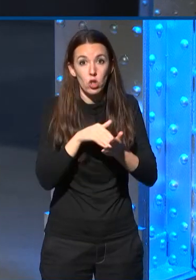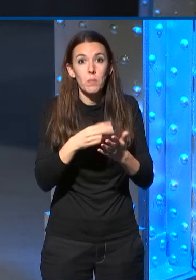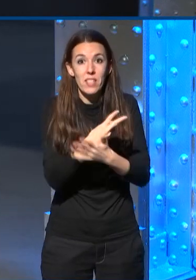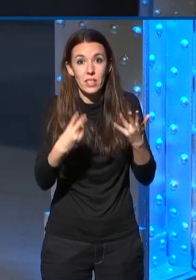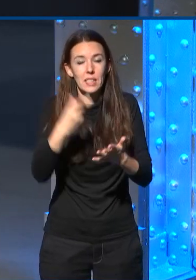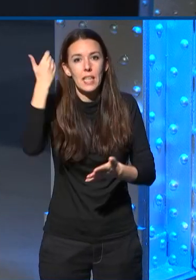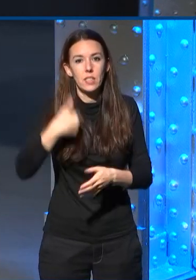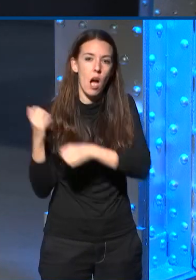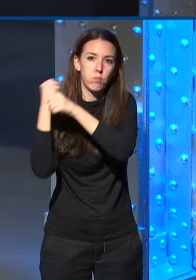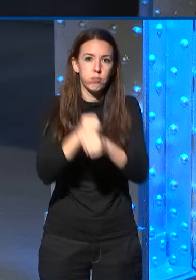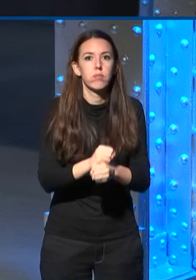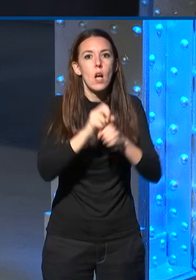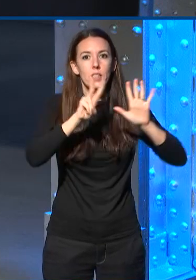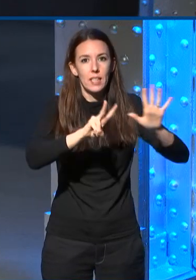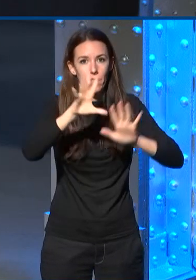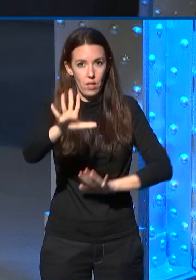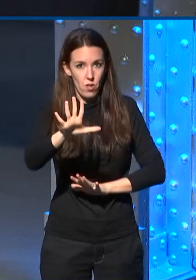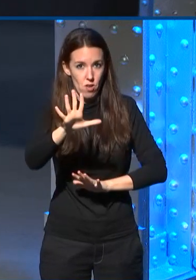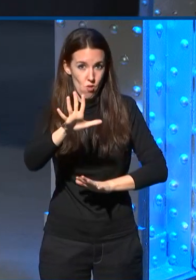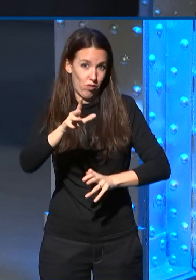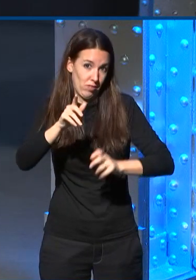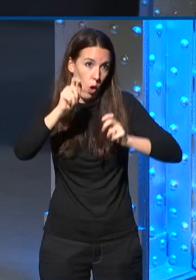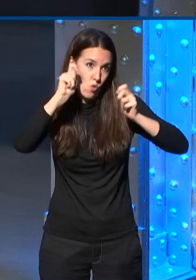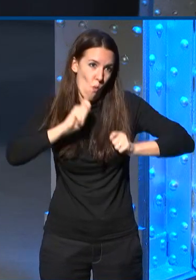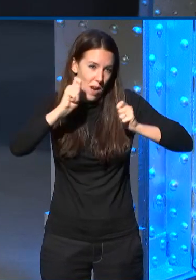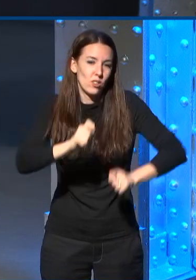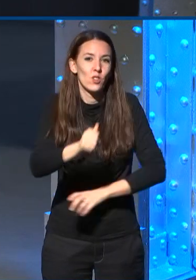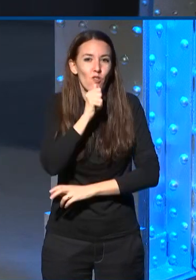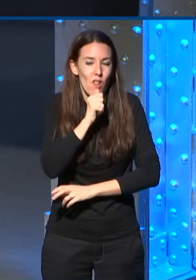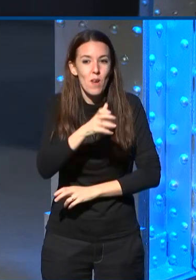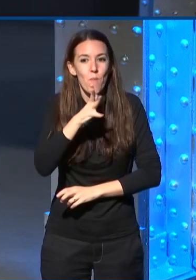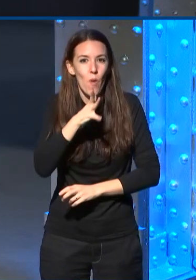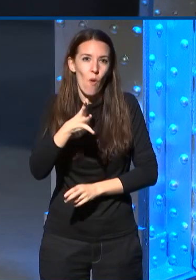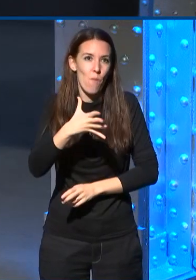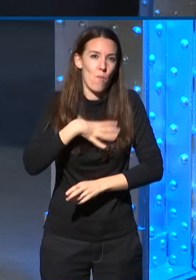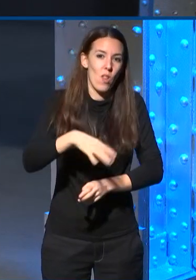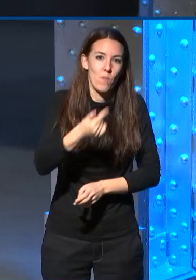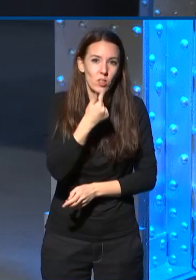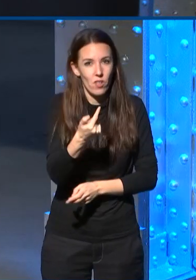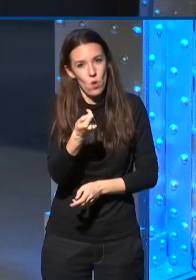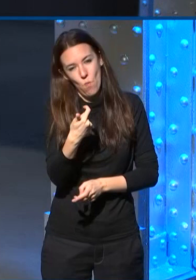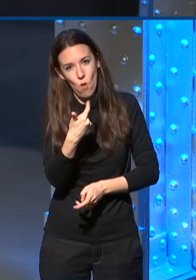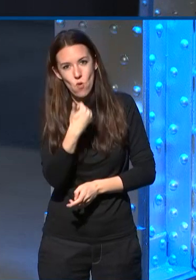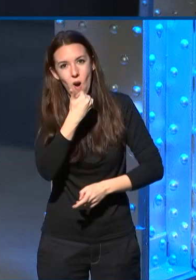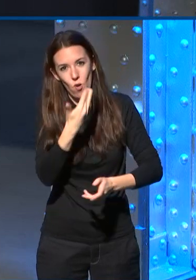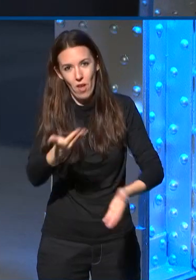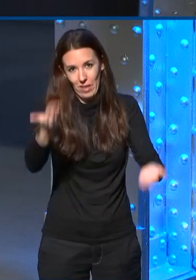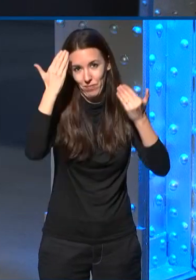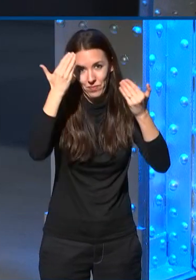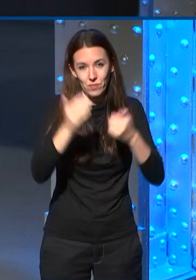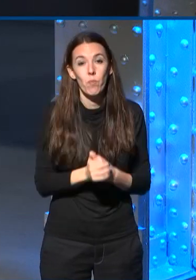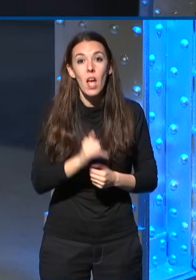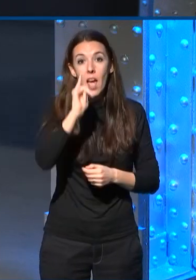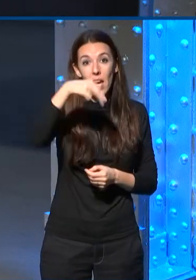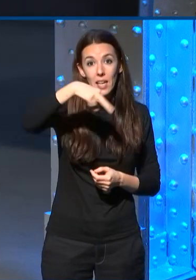75 años. Todavía estamos en el año del cumpleaños, por eso nos podemos poner, queda un poco de tarta todavía para esto. Y luego el INTA tiene